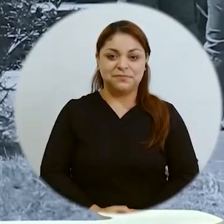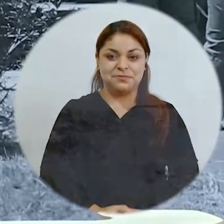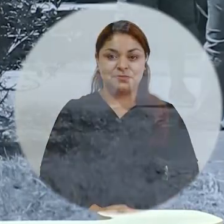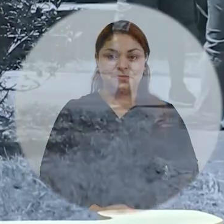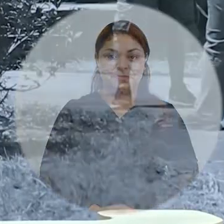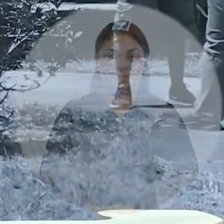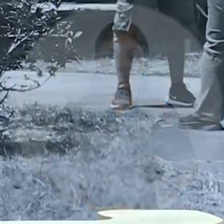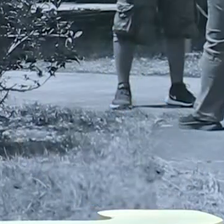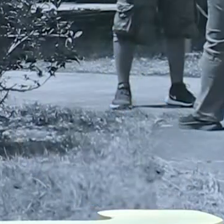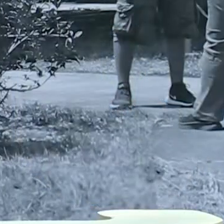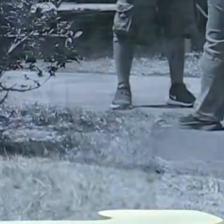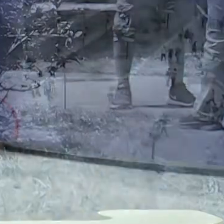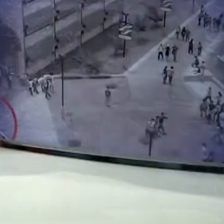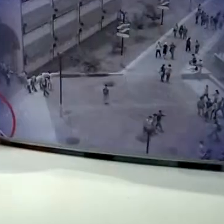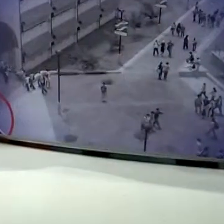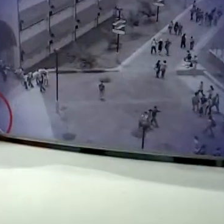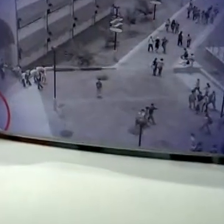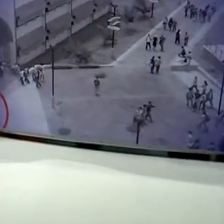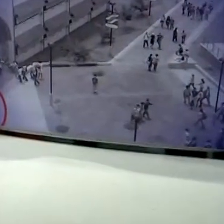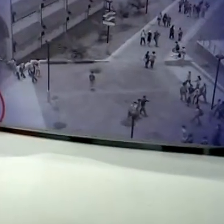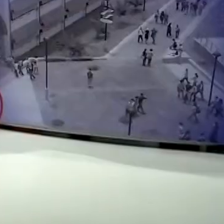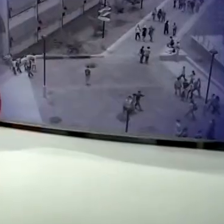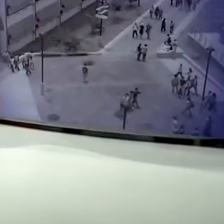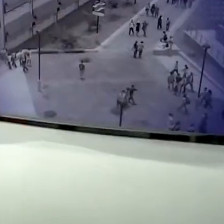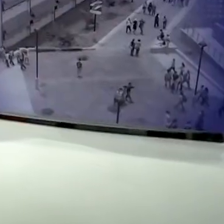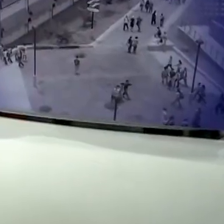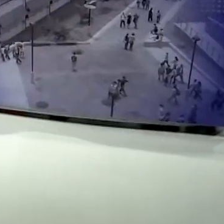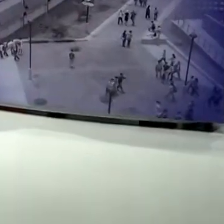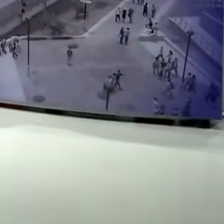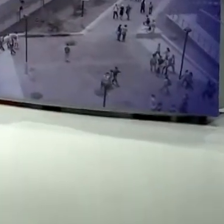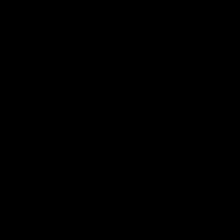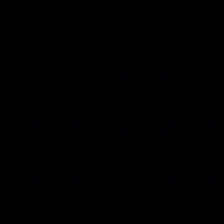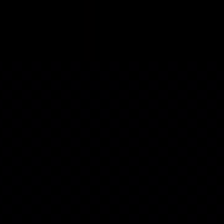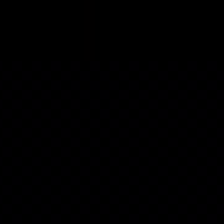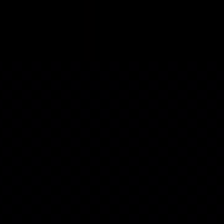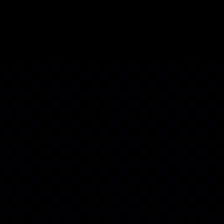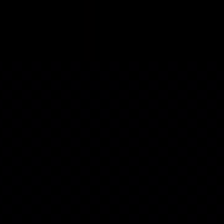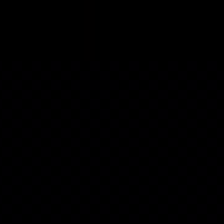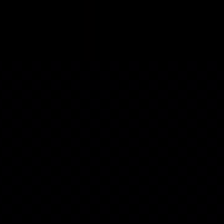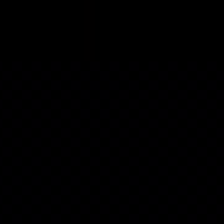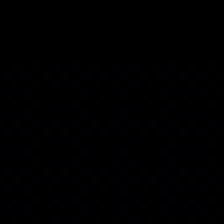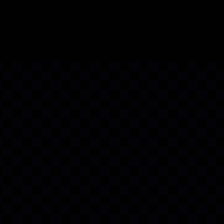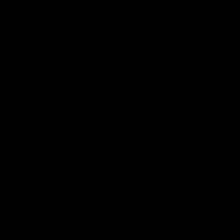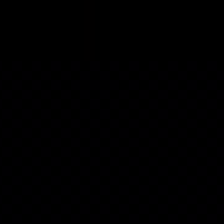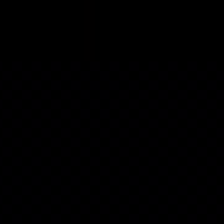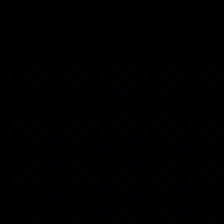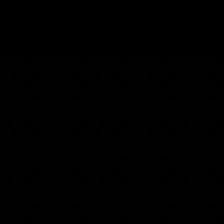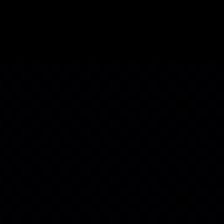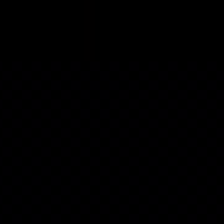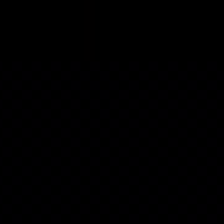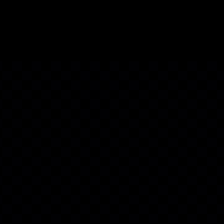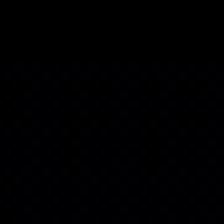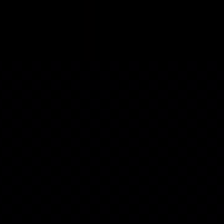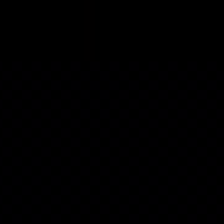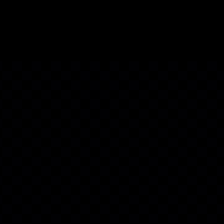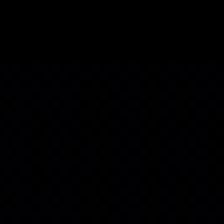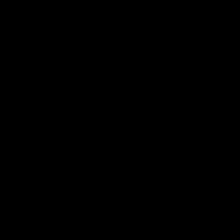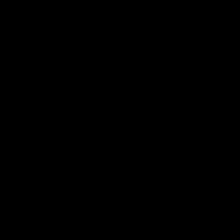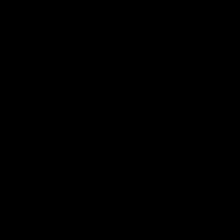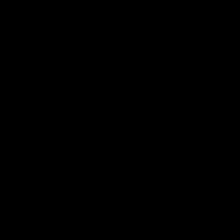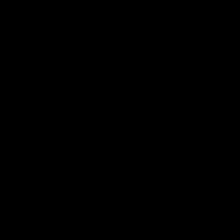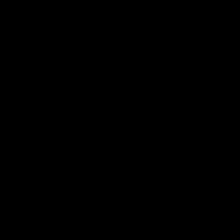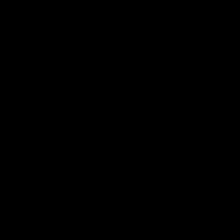fundamento de nuestra sociedad en múltiples temas, y bueno, este no es la excepción. Vamos a ir a una pausa, pero volvemos con este tema de qué tanto nos puede ayudar la educación